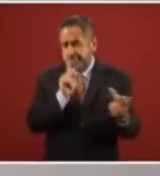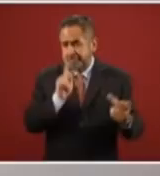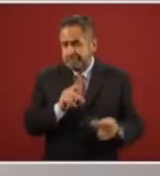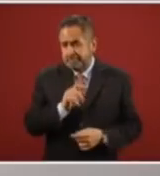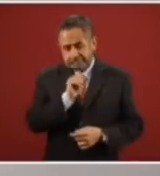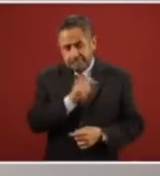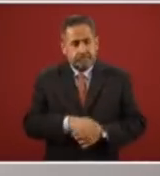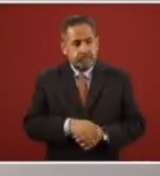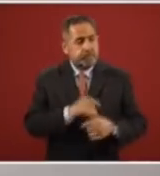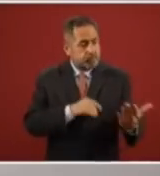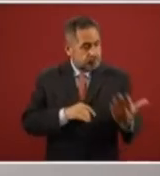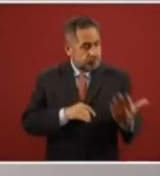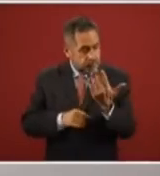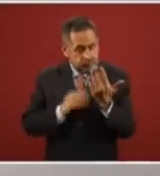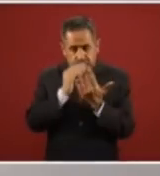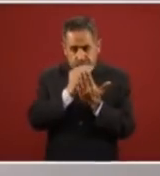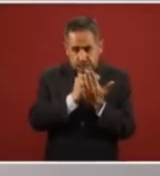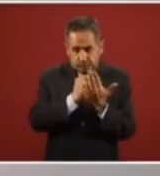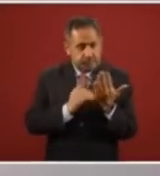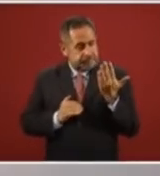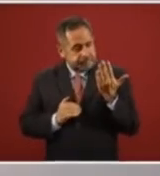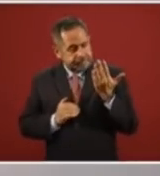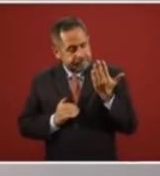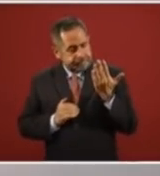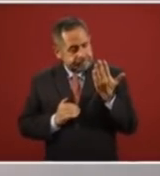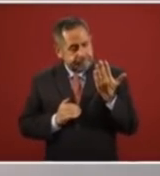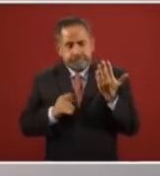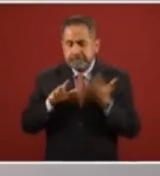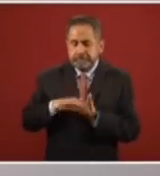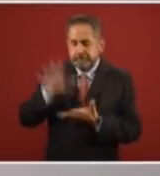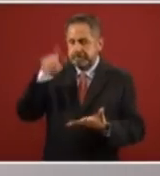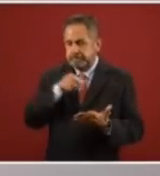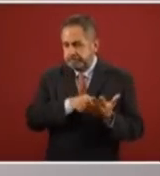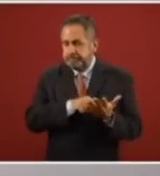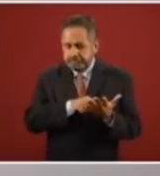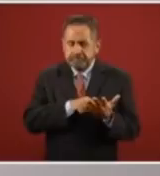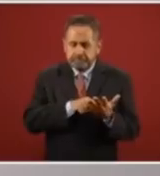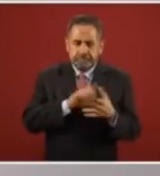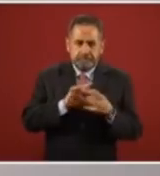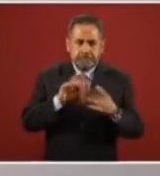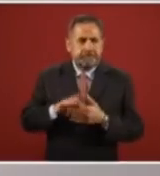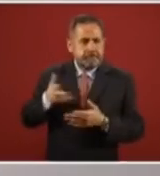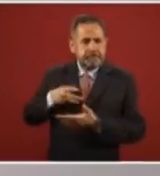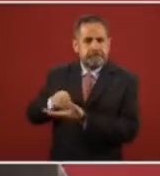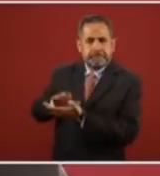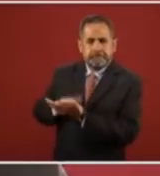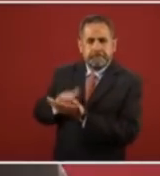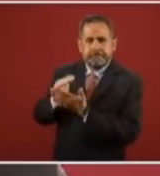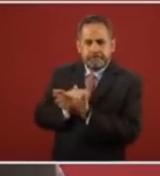Los datos que estás exponiendo, en la mayoría de los casos, los tenemos